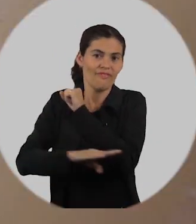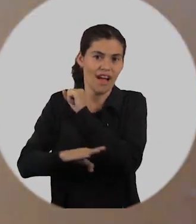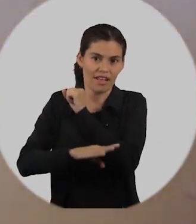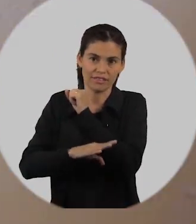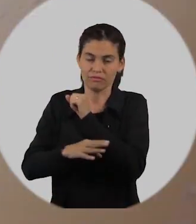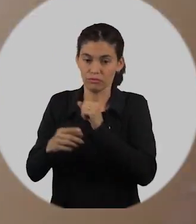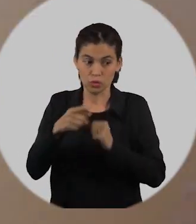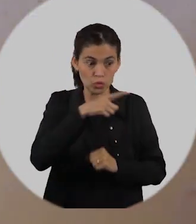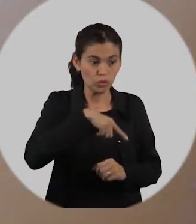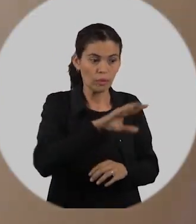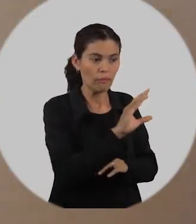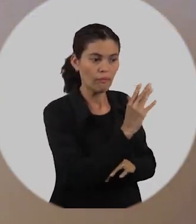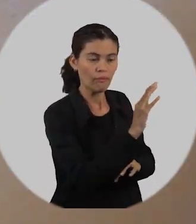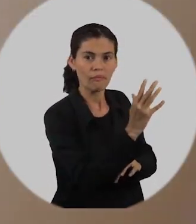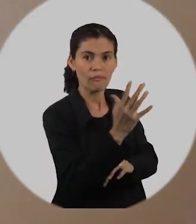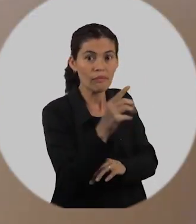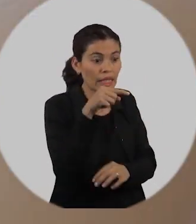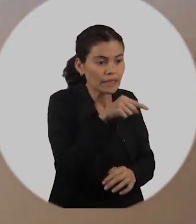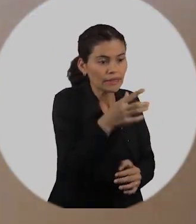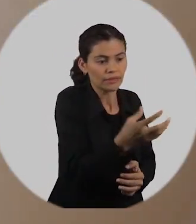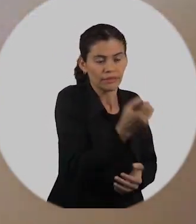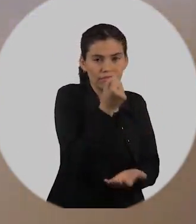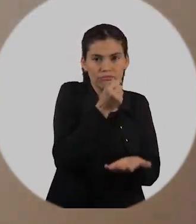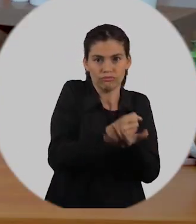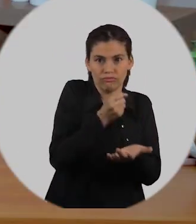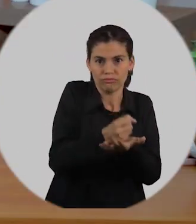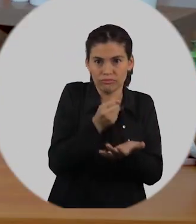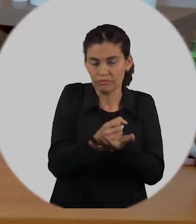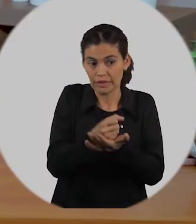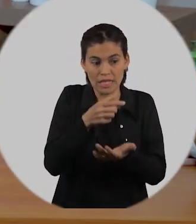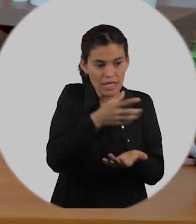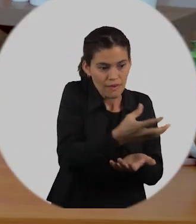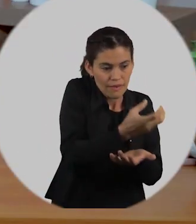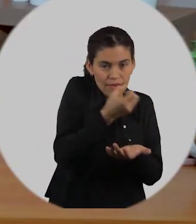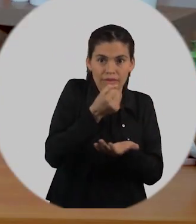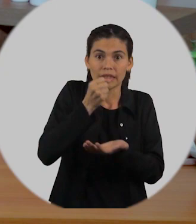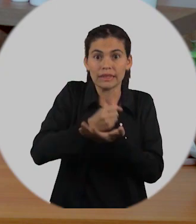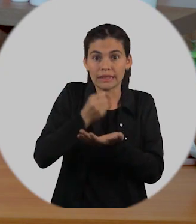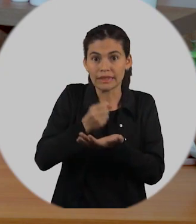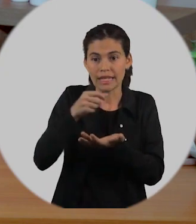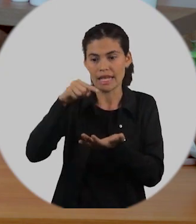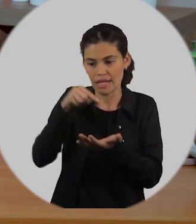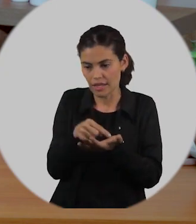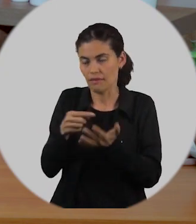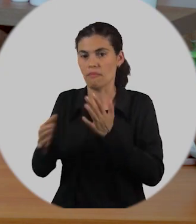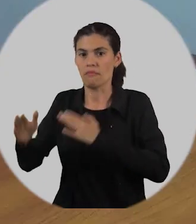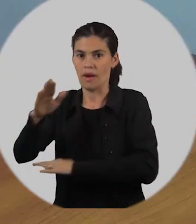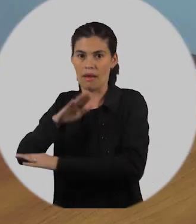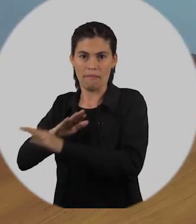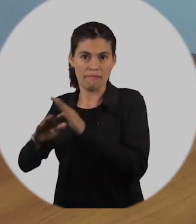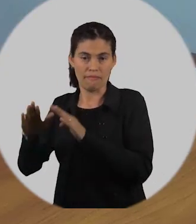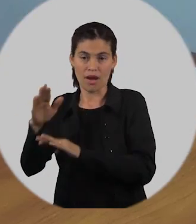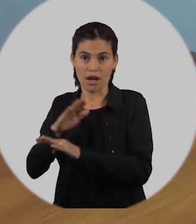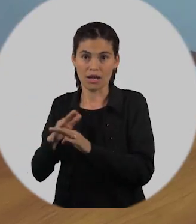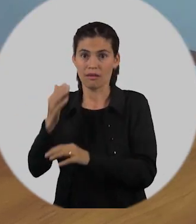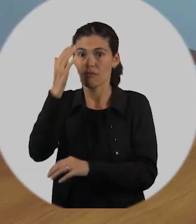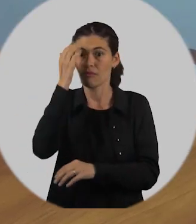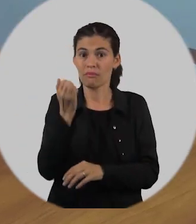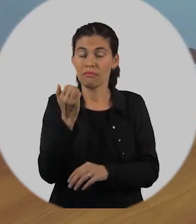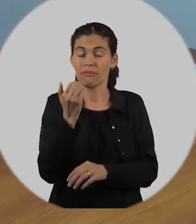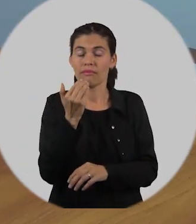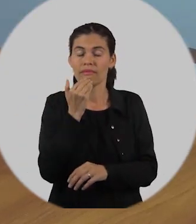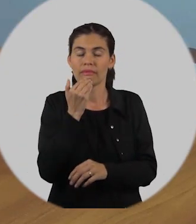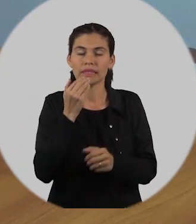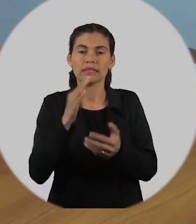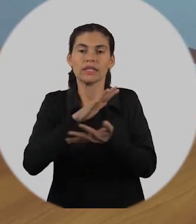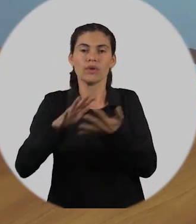natural. Realmente elaboramos las propiedades de la planta. Nosotros extraemos la propiedad de la planta real. Por cuestiones